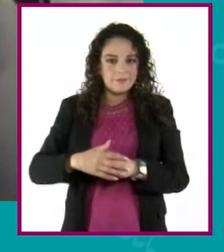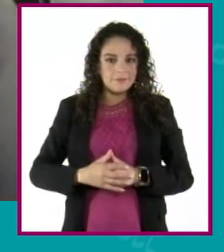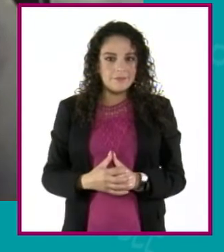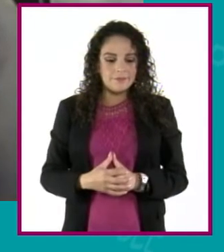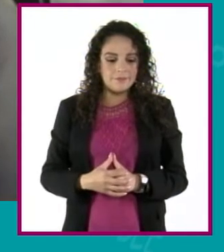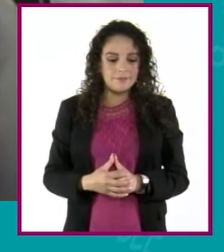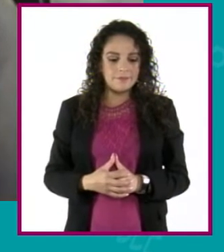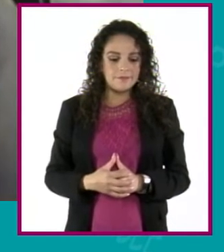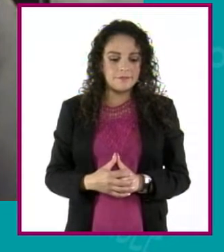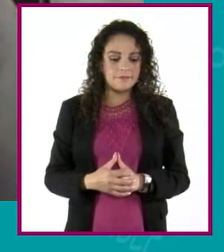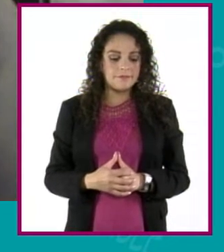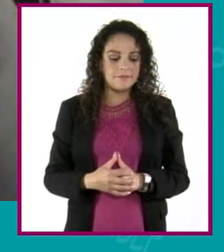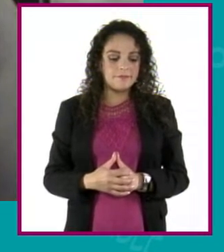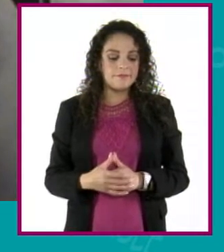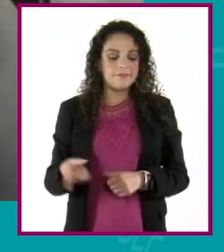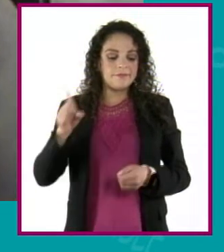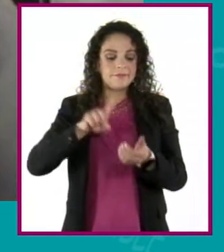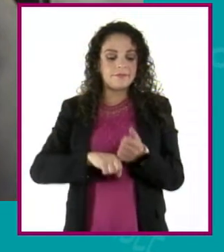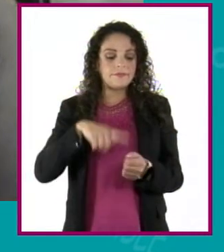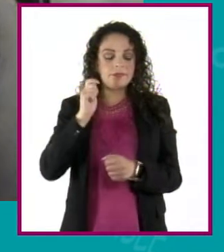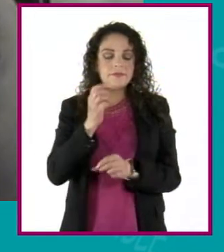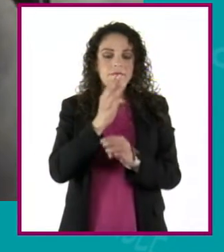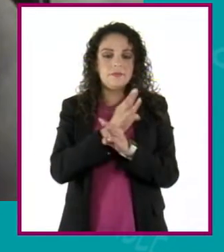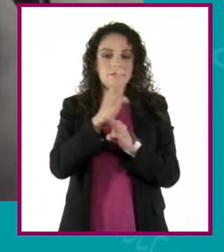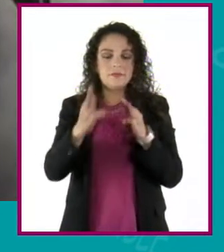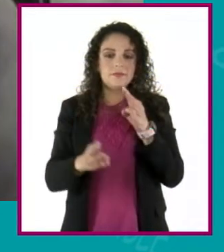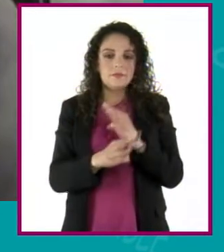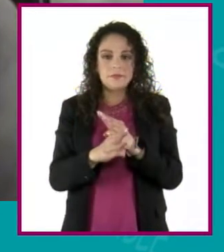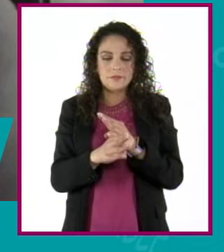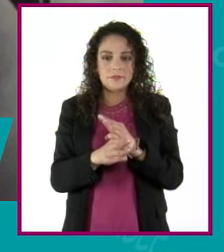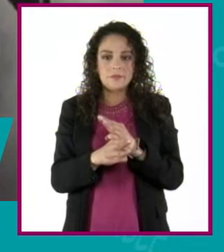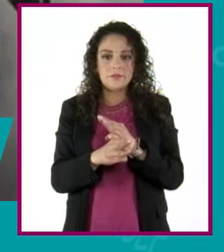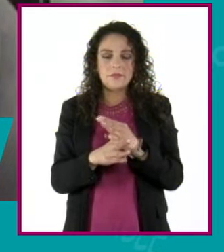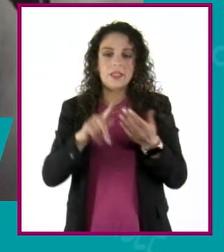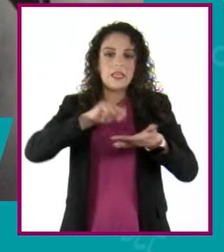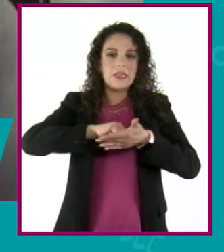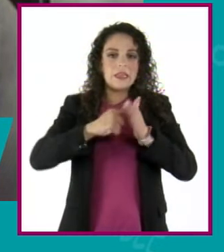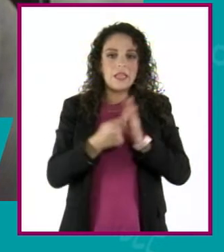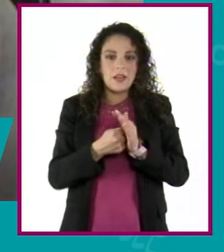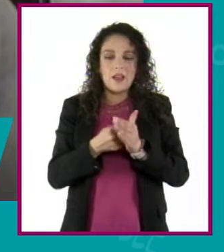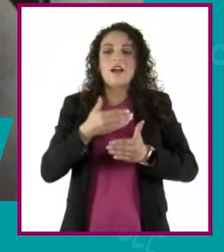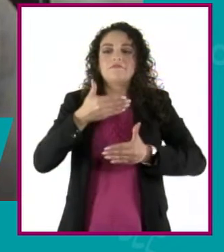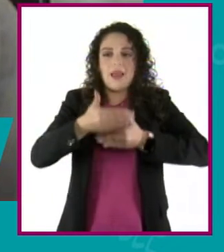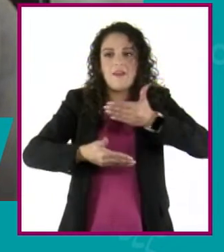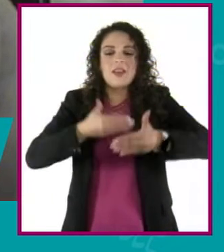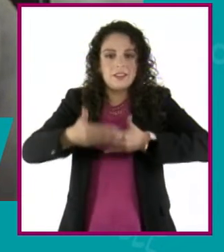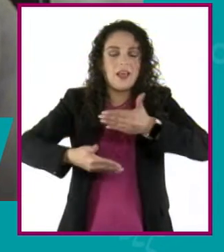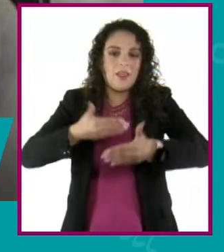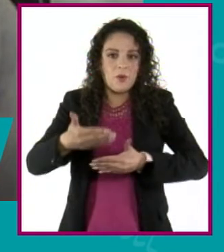Pues digamos que es la evolución de los materiales y la evolución de las técnicas.